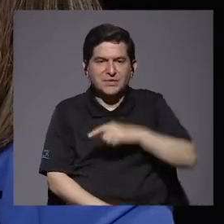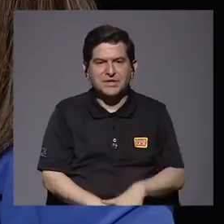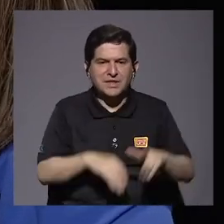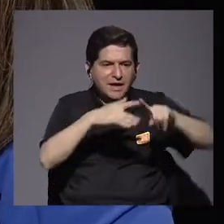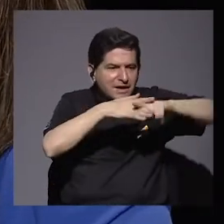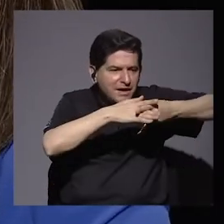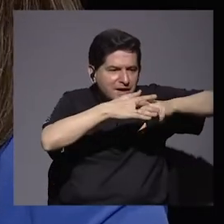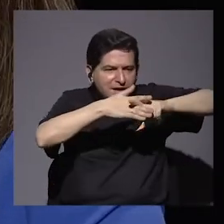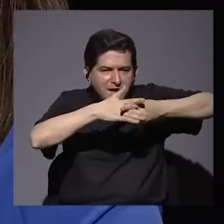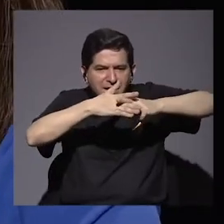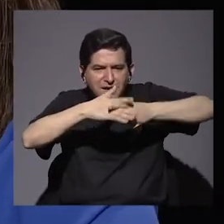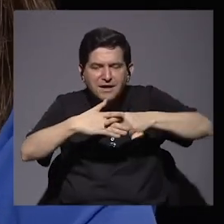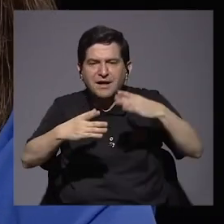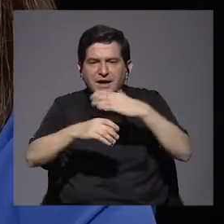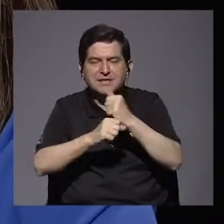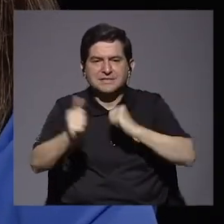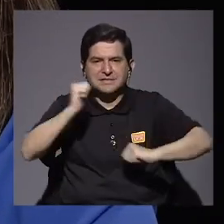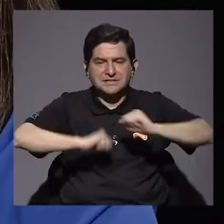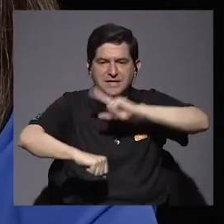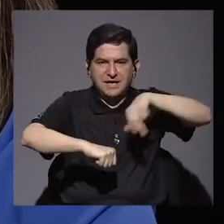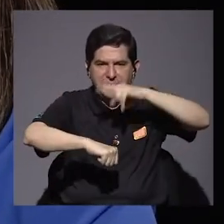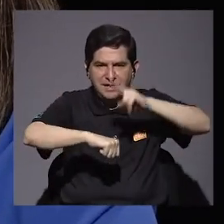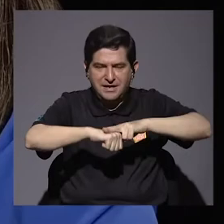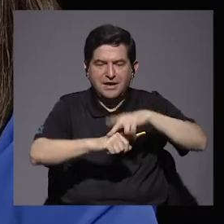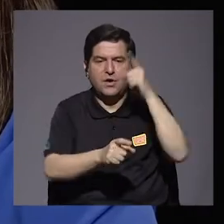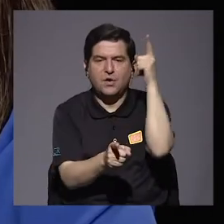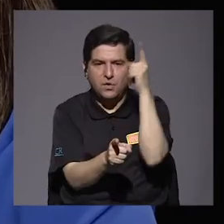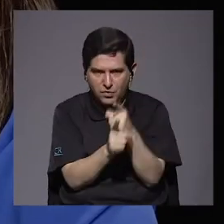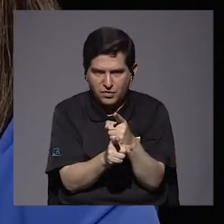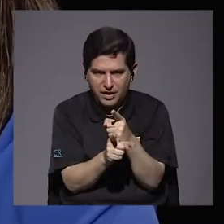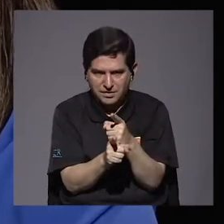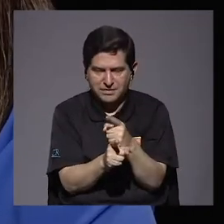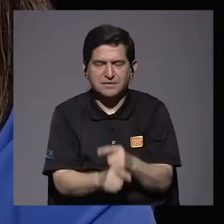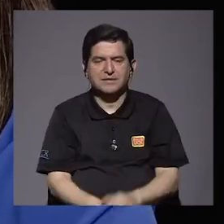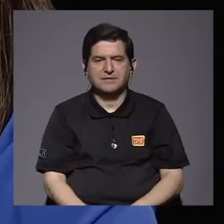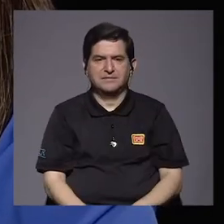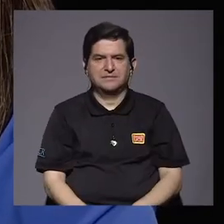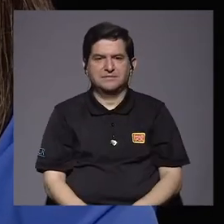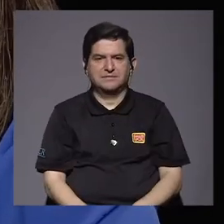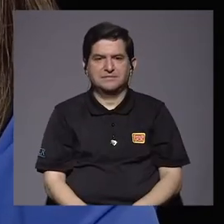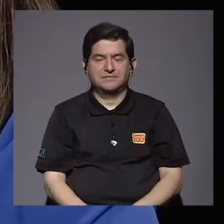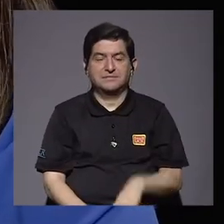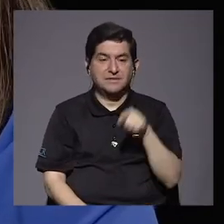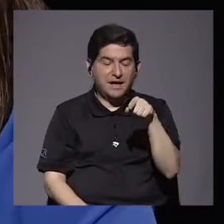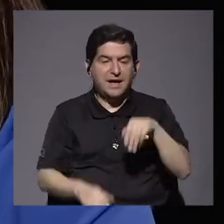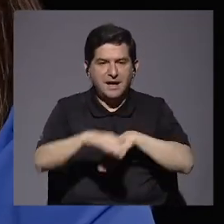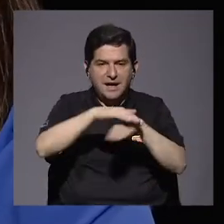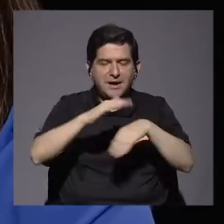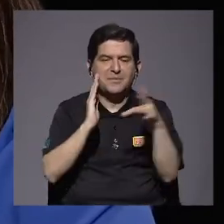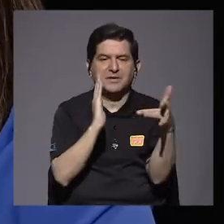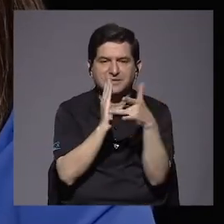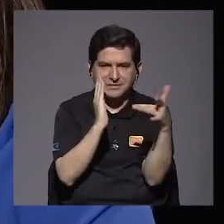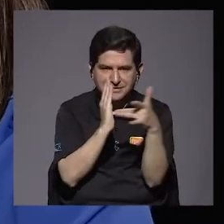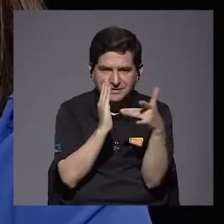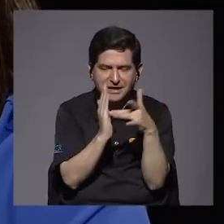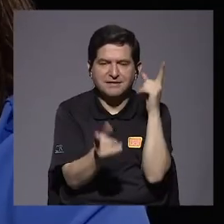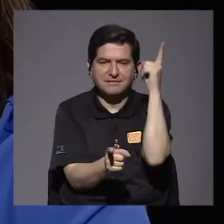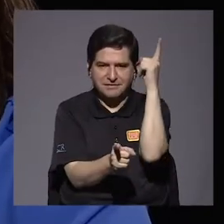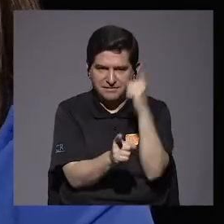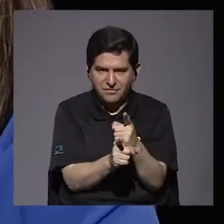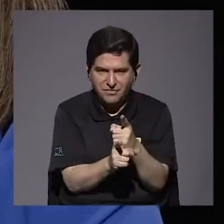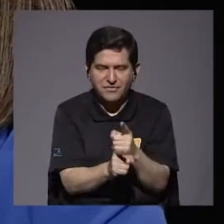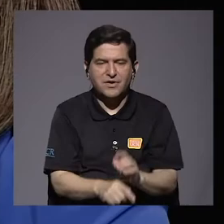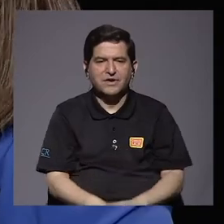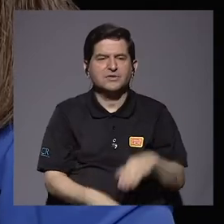las restauraciones que se hagan al Teatro Nacional sean las correctas y las apropiadas, con un fundamento técnico